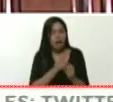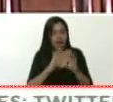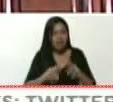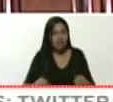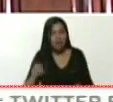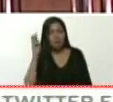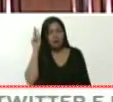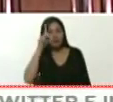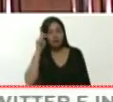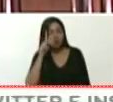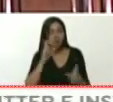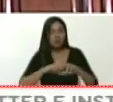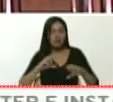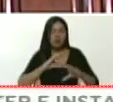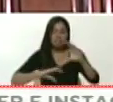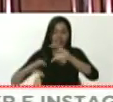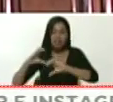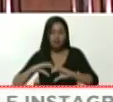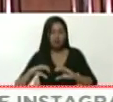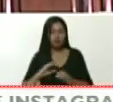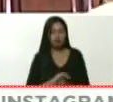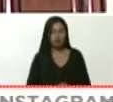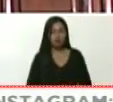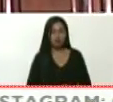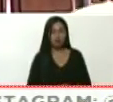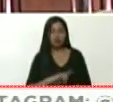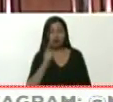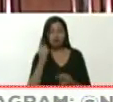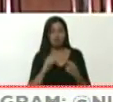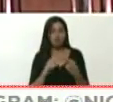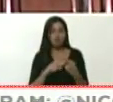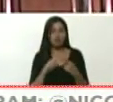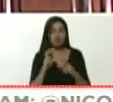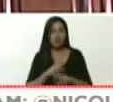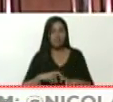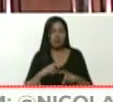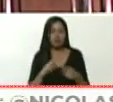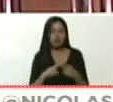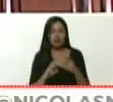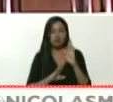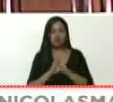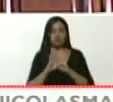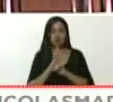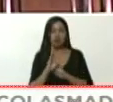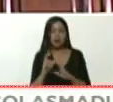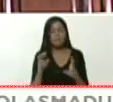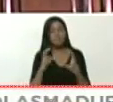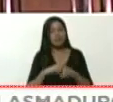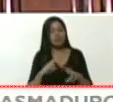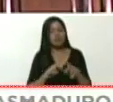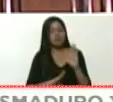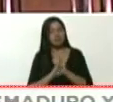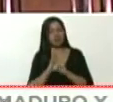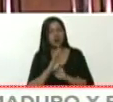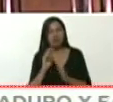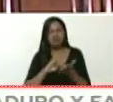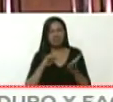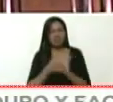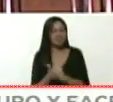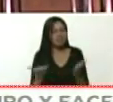profesores, investigadores, científicos. En el primer ámbito, la investigación y el desarrollo. ¿Investigación y desarrollo de qué?